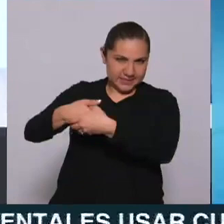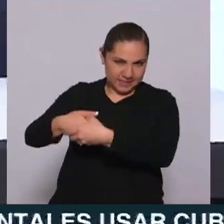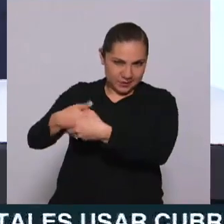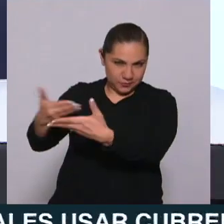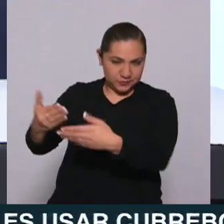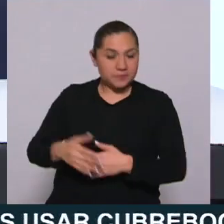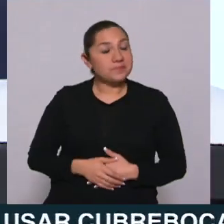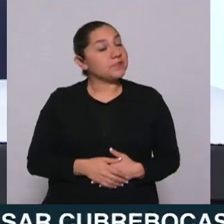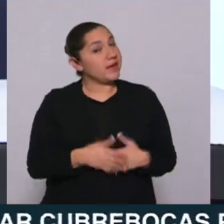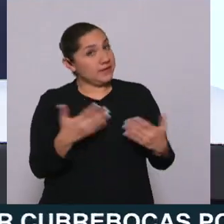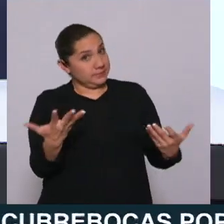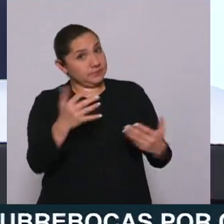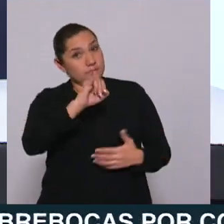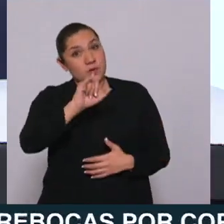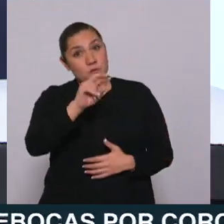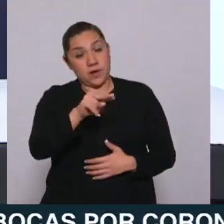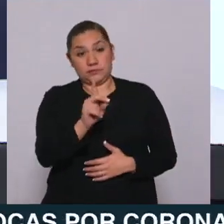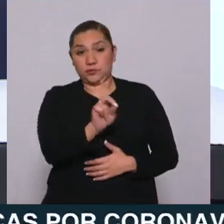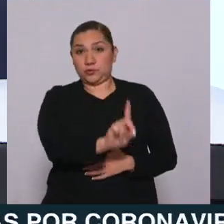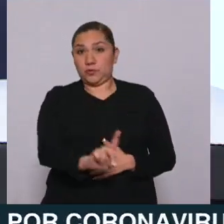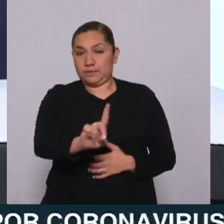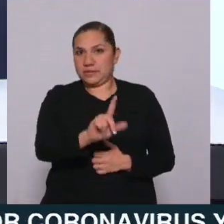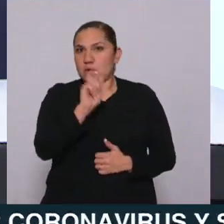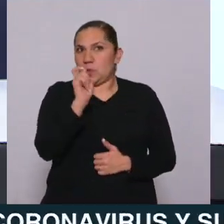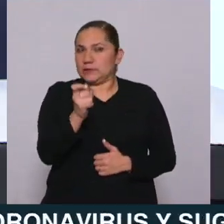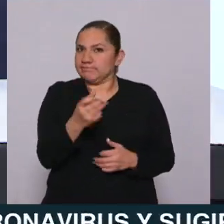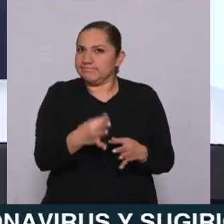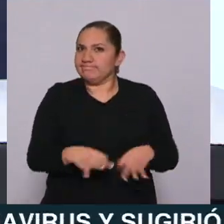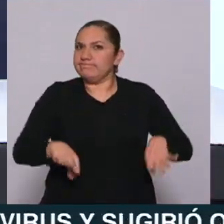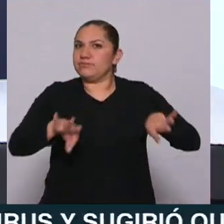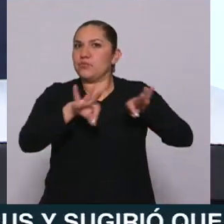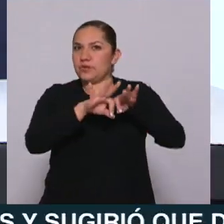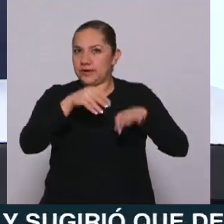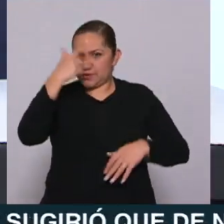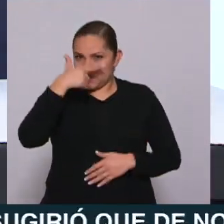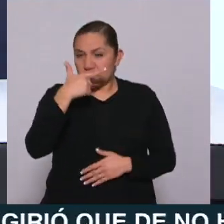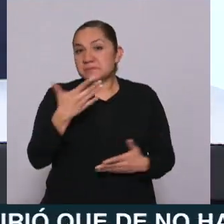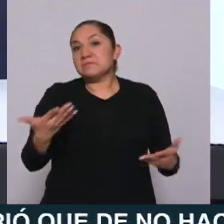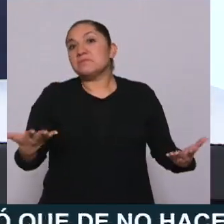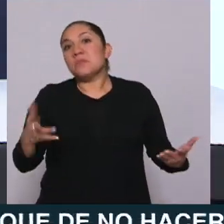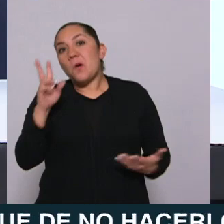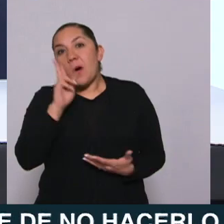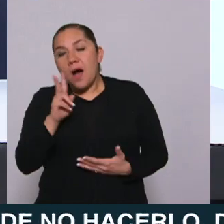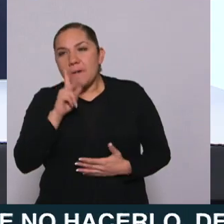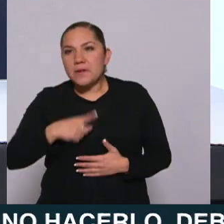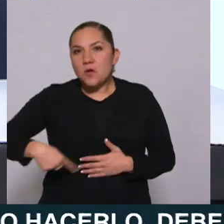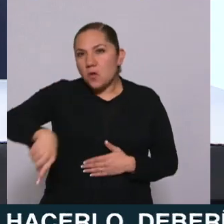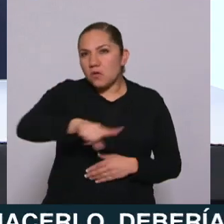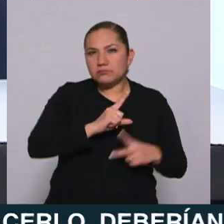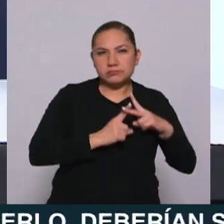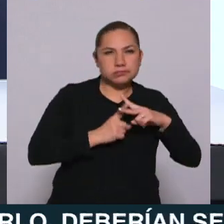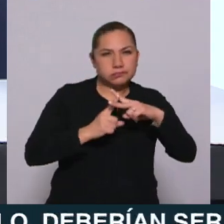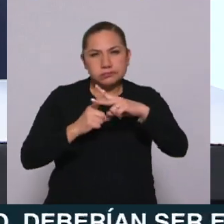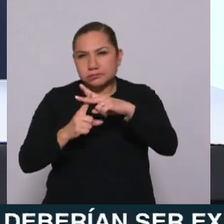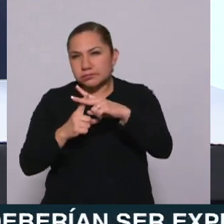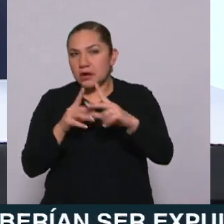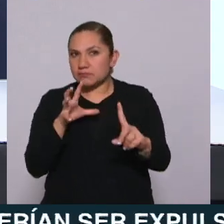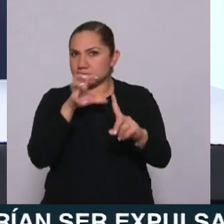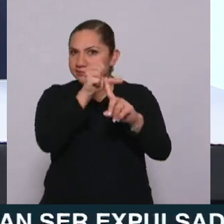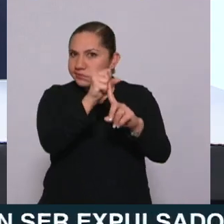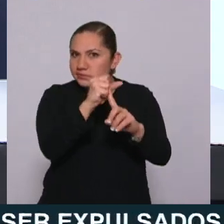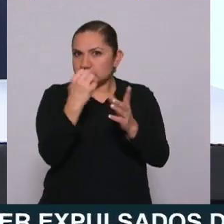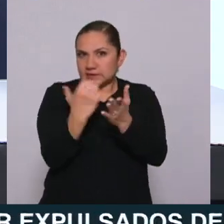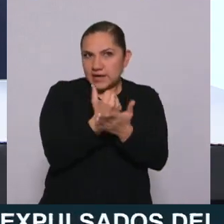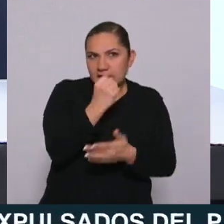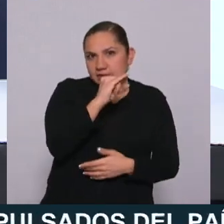una noche muy importante. Sí. Habrá que ver si se cumplen las expectativas, cuáles van a ser los mensajes, cuáles van a ser los escenarios, y a partir de esto, por